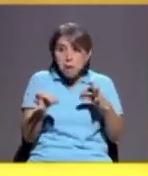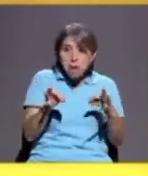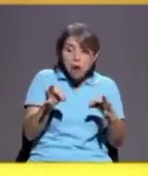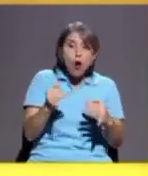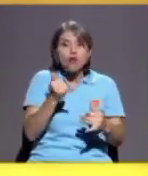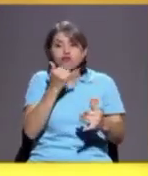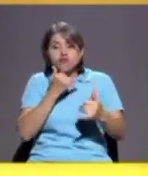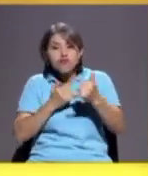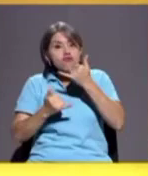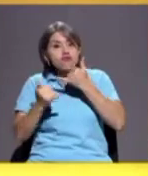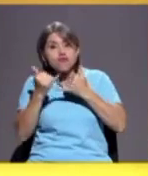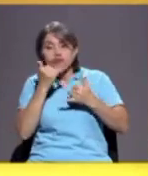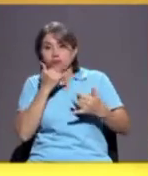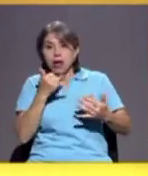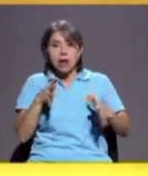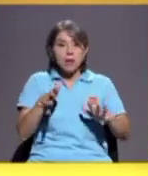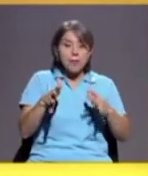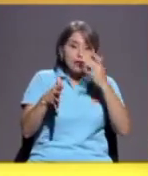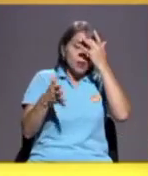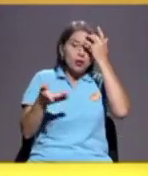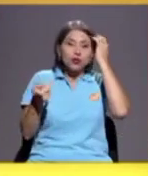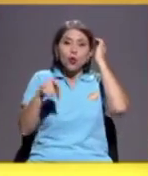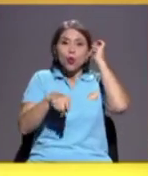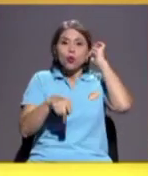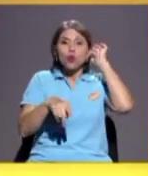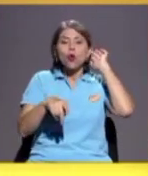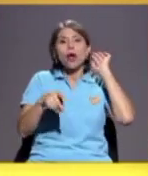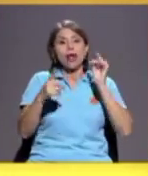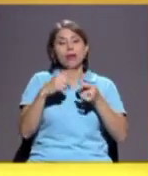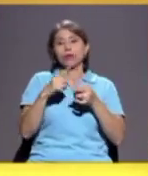menos ocurre, y entonces más o menos